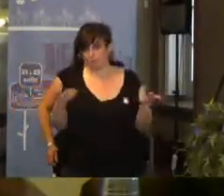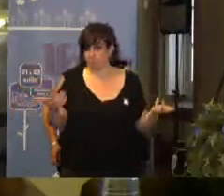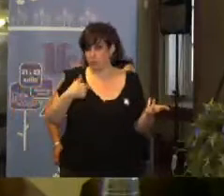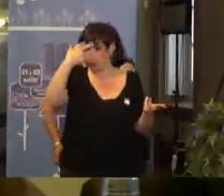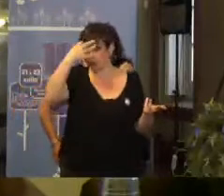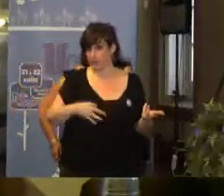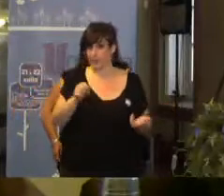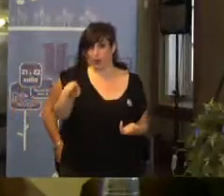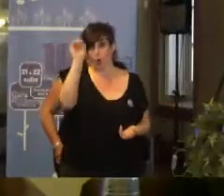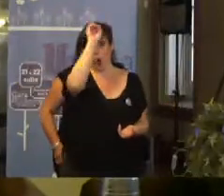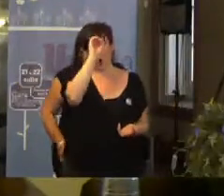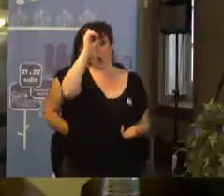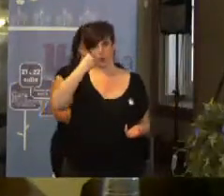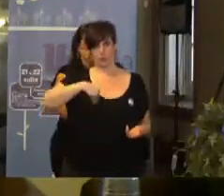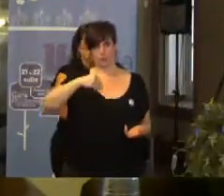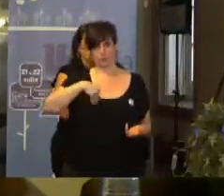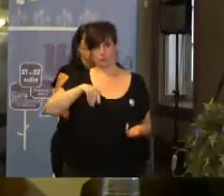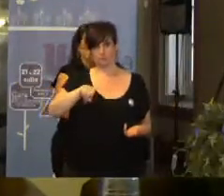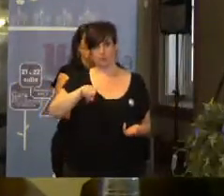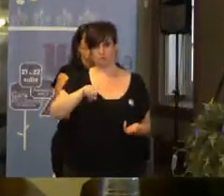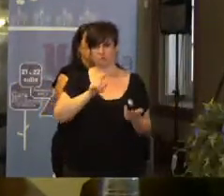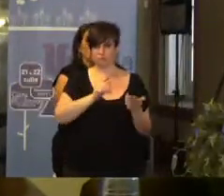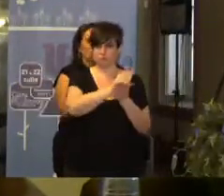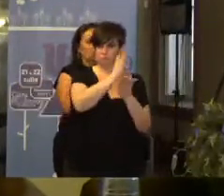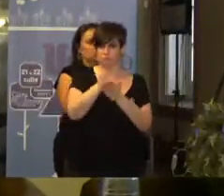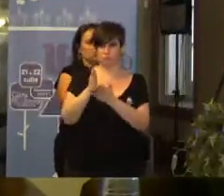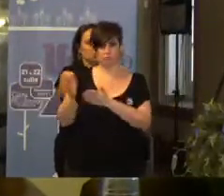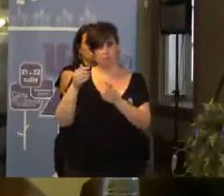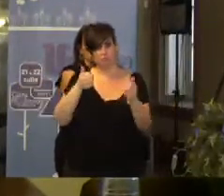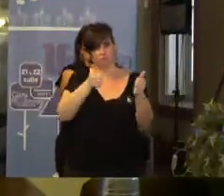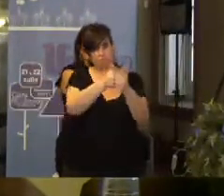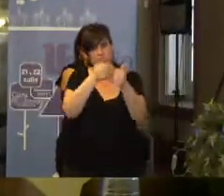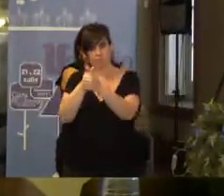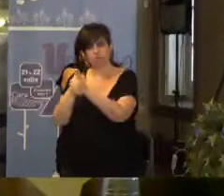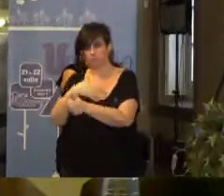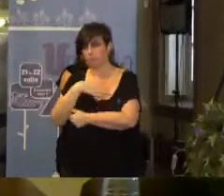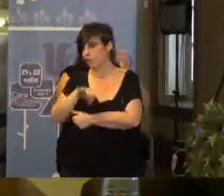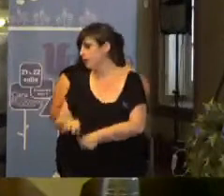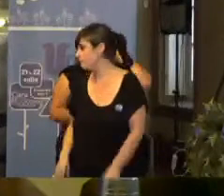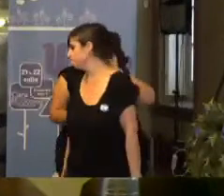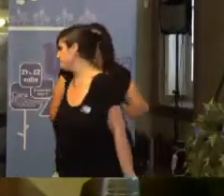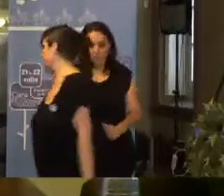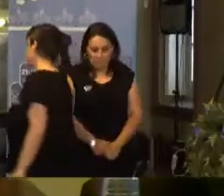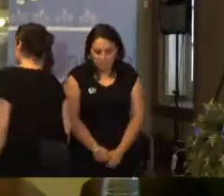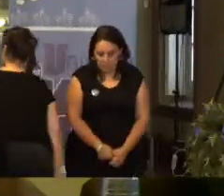nesa posición hai moitas posibilidades de encontro e nesa posición